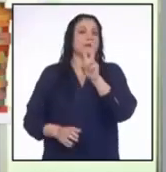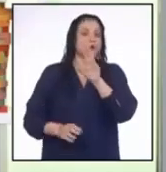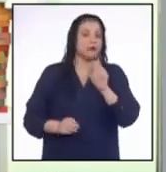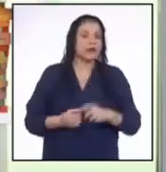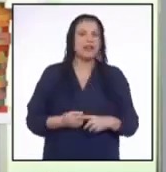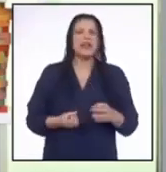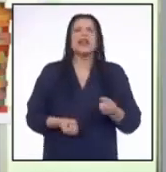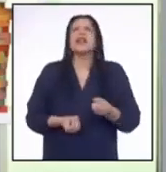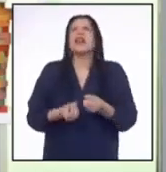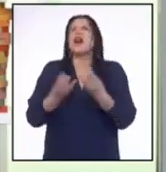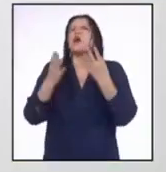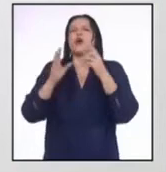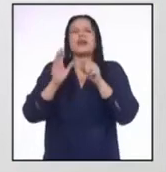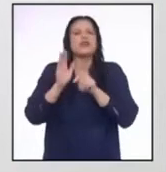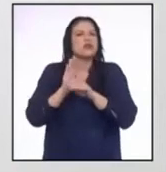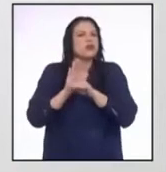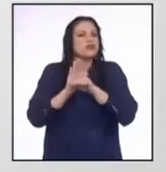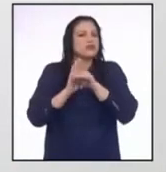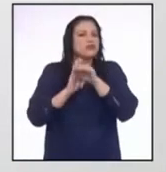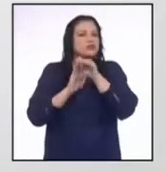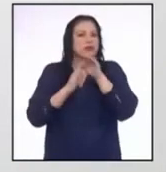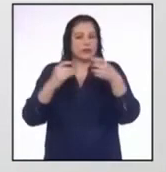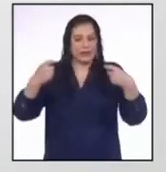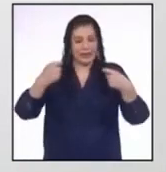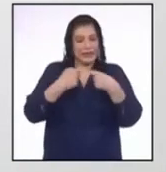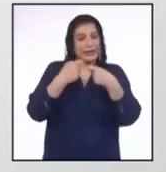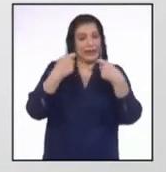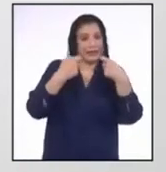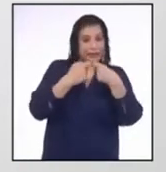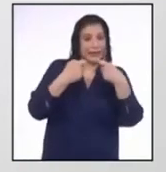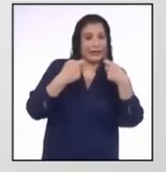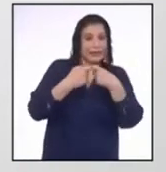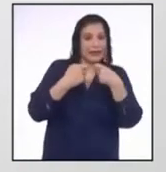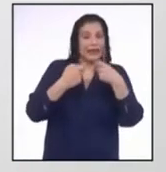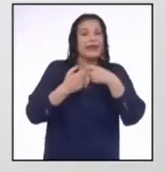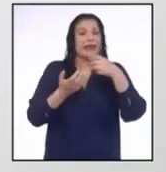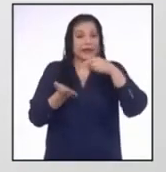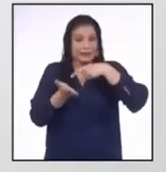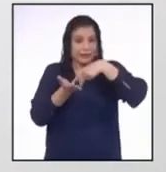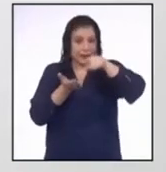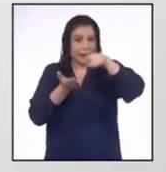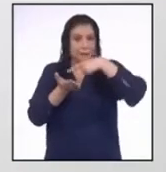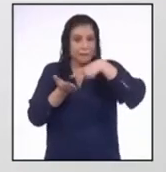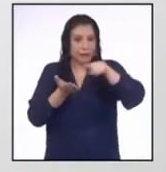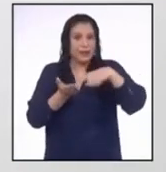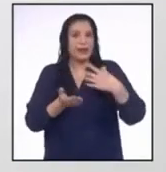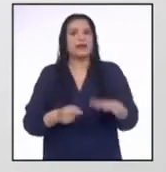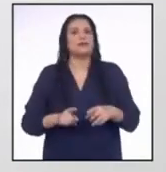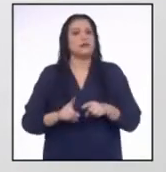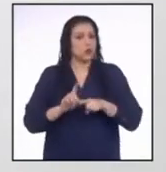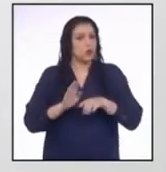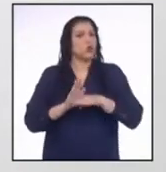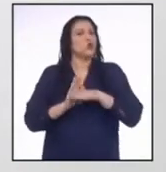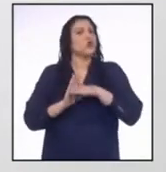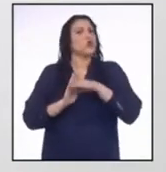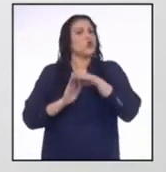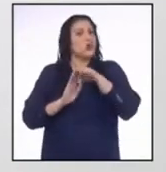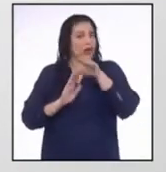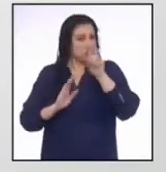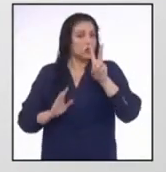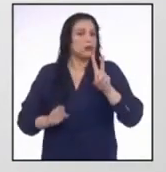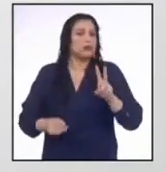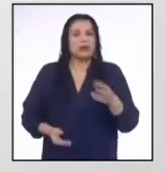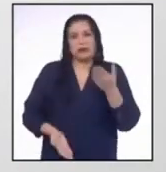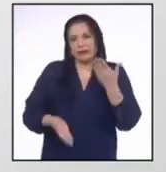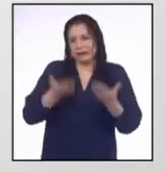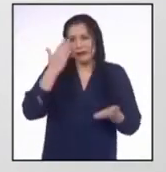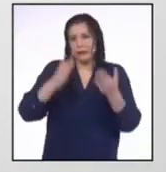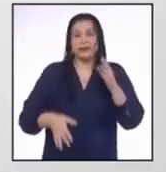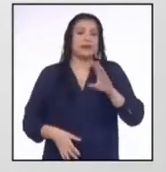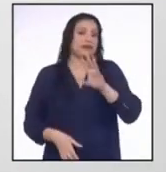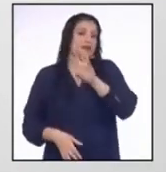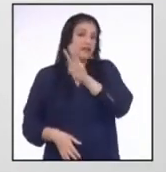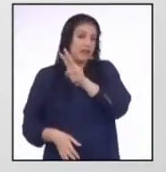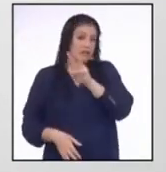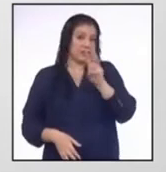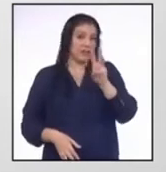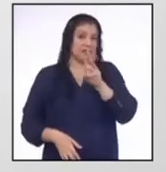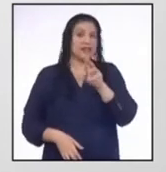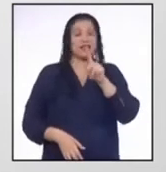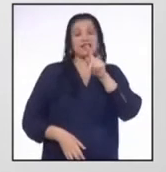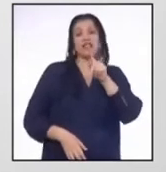cuánto lo elevan más o menos? La energía eléctrica que se transmite es de alto voltaje. Puede ser de